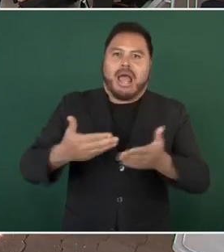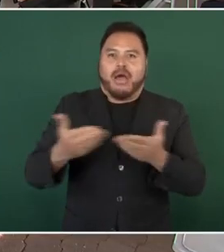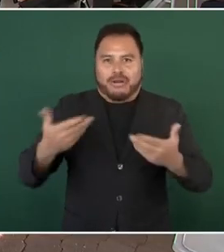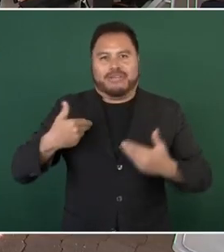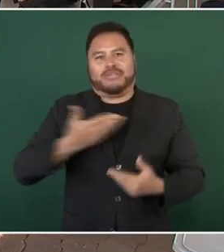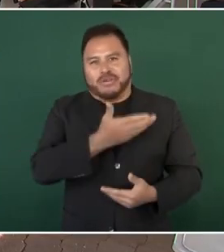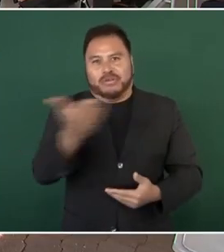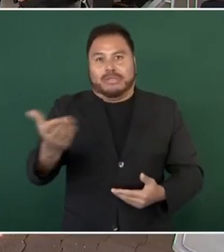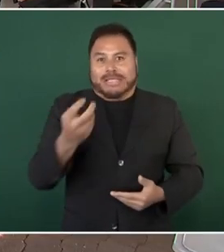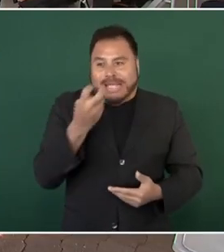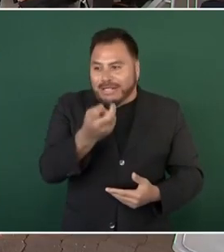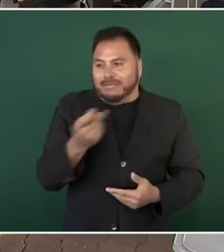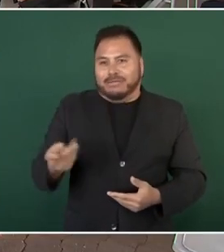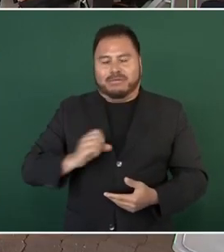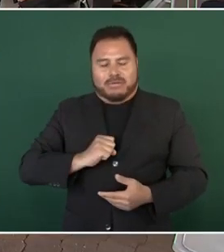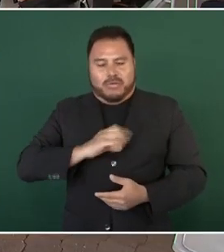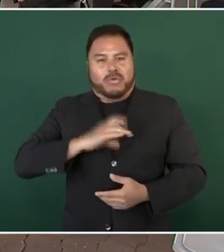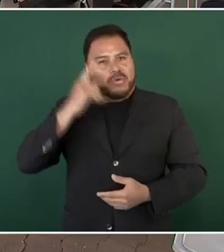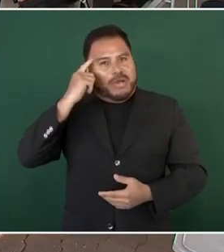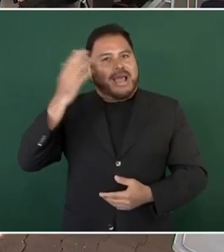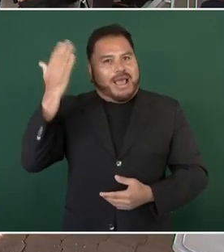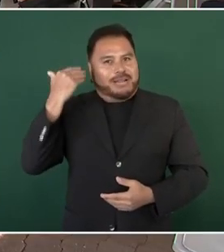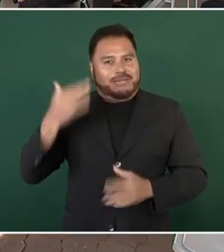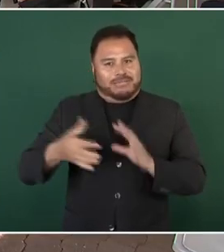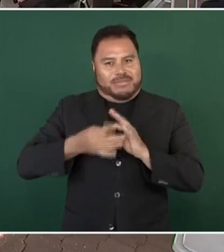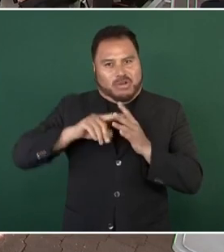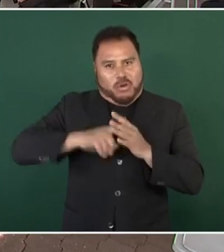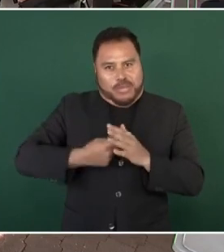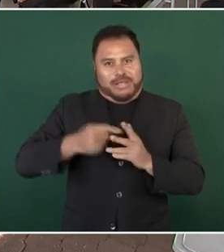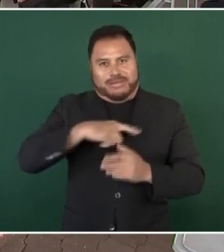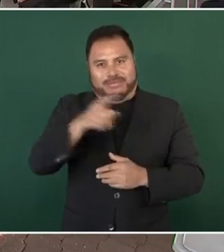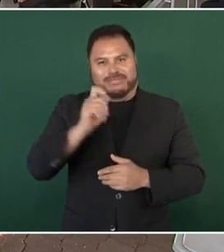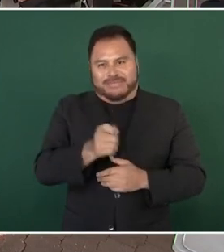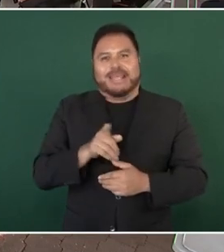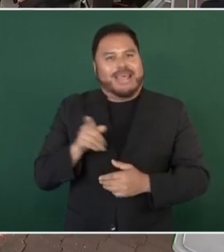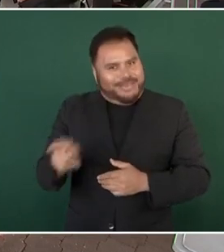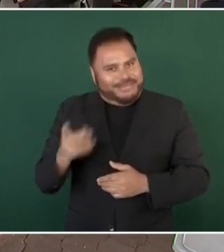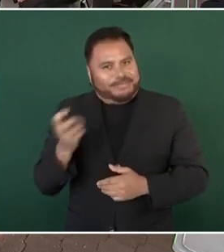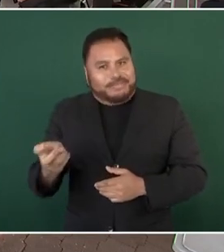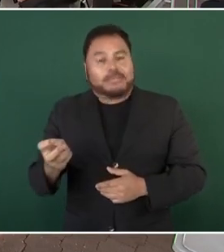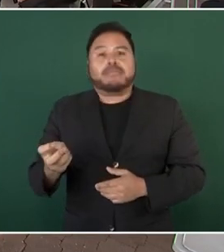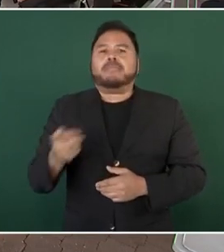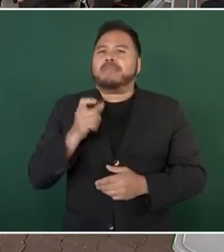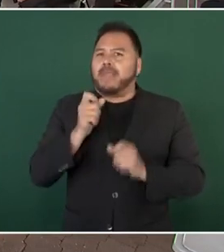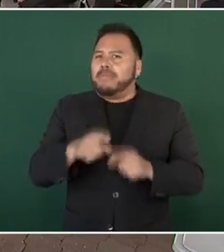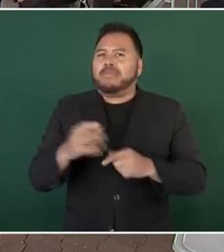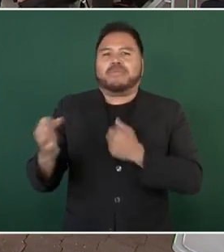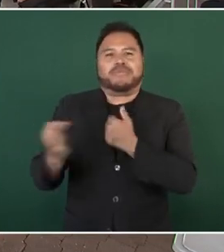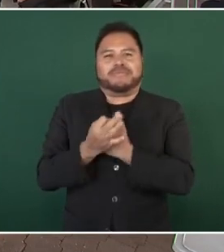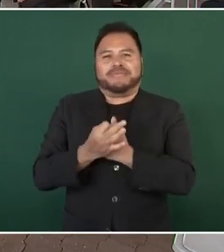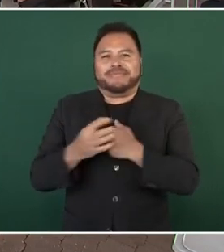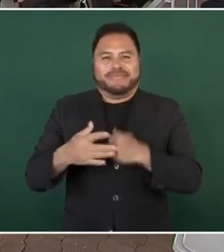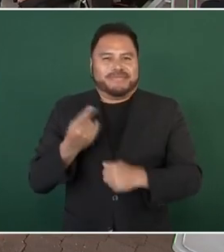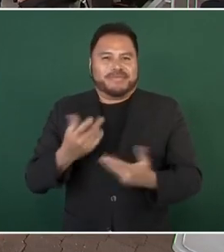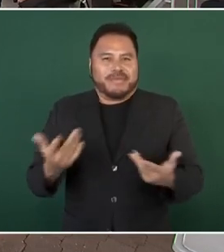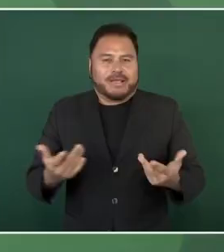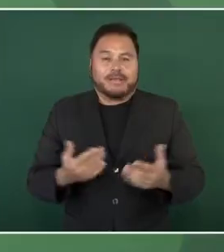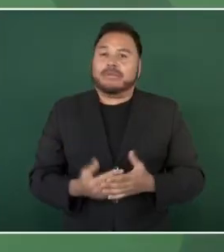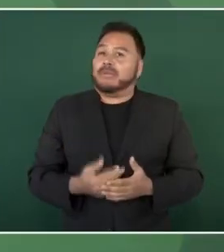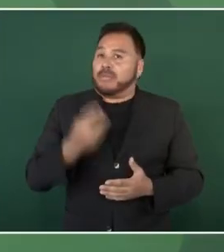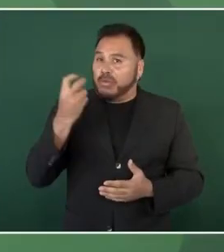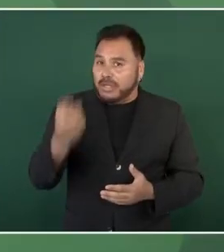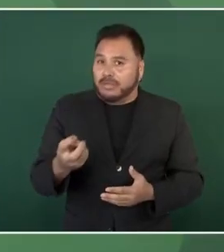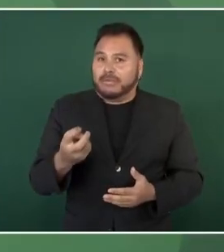da identidad y eso también nos protege, porque por eso